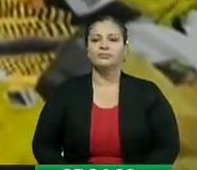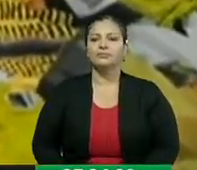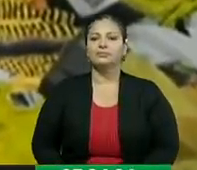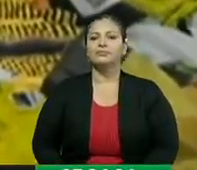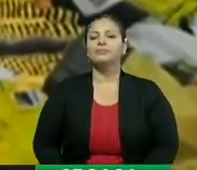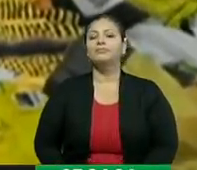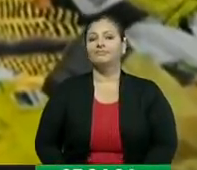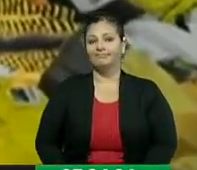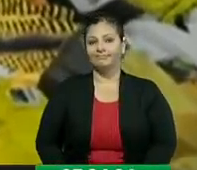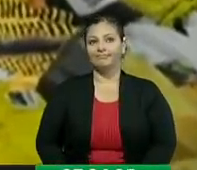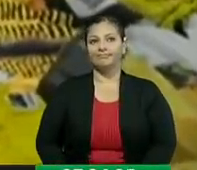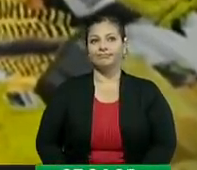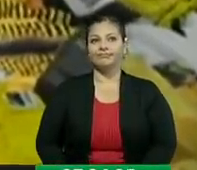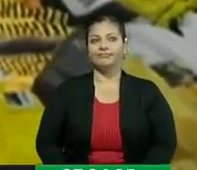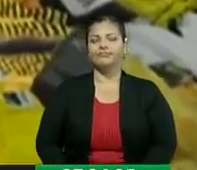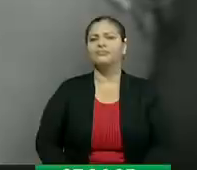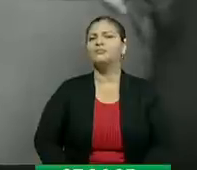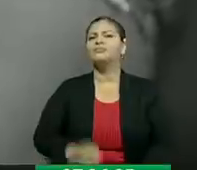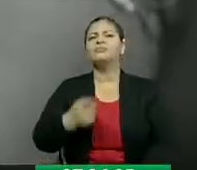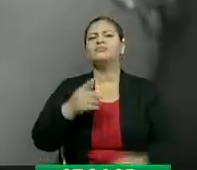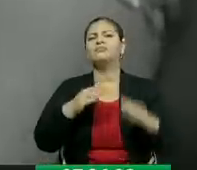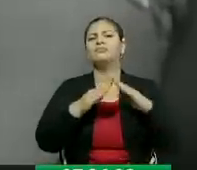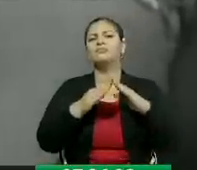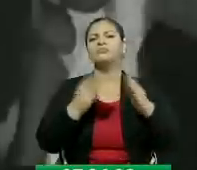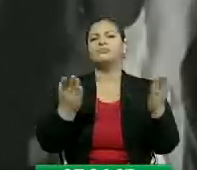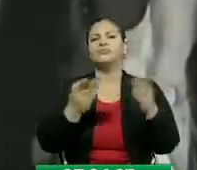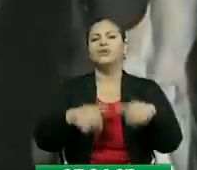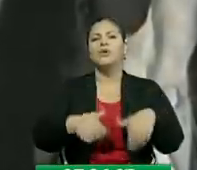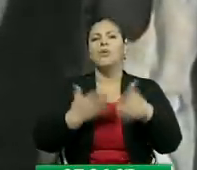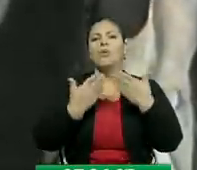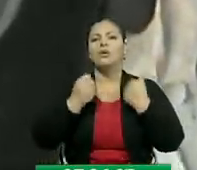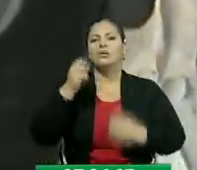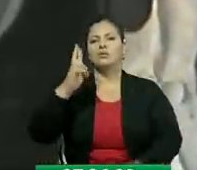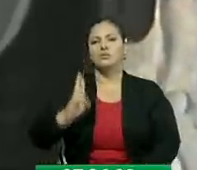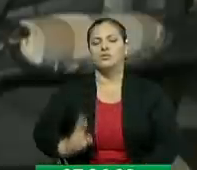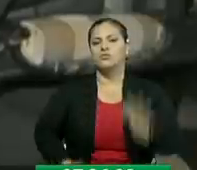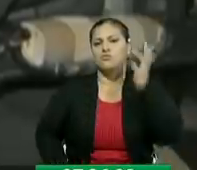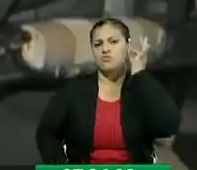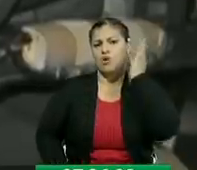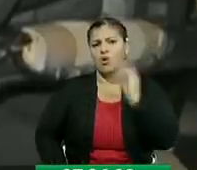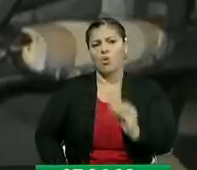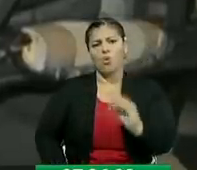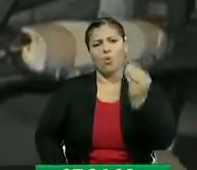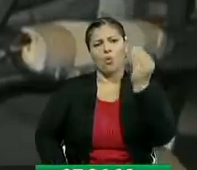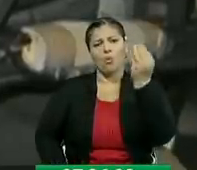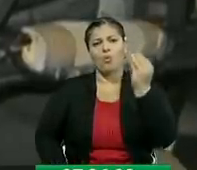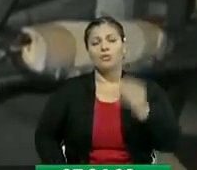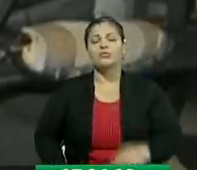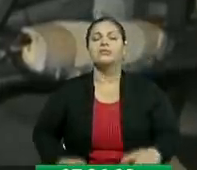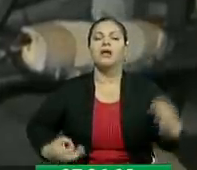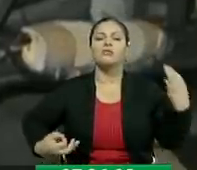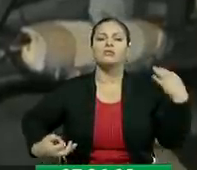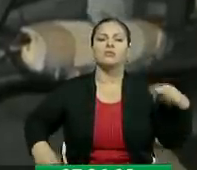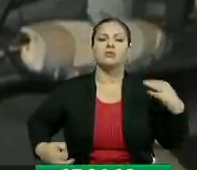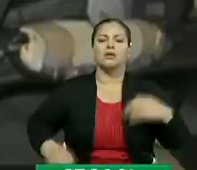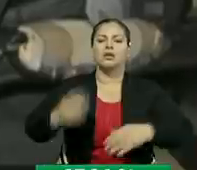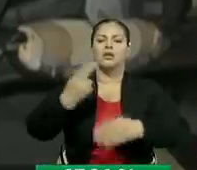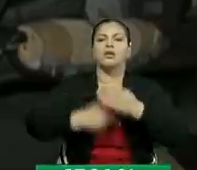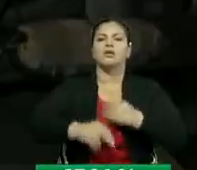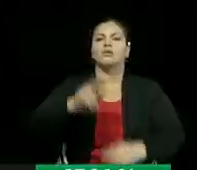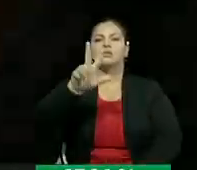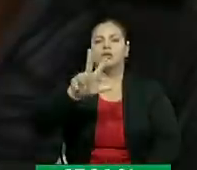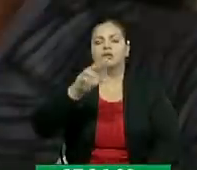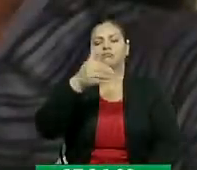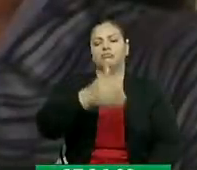Jacobo Bucarán, al sur de Guayaquil. Era madre soltera de tres menores de edad. Ellos quedarán en poder de su abuela